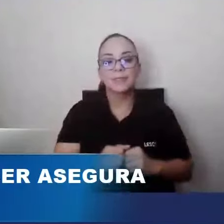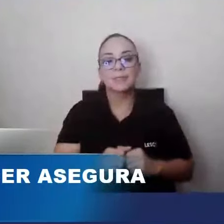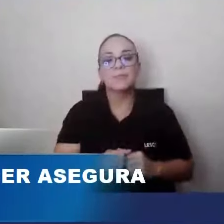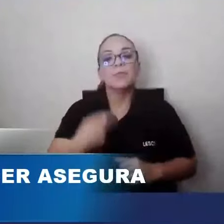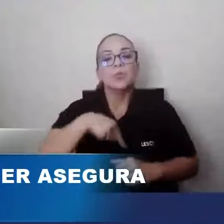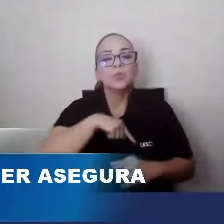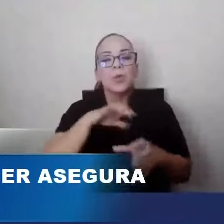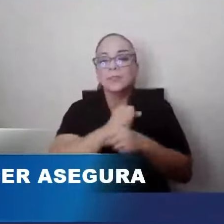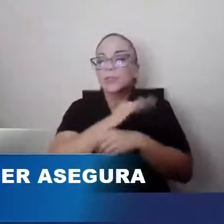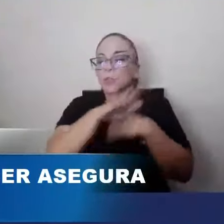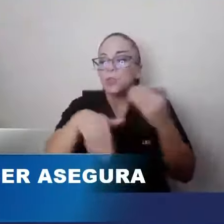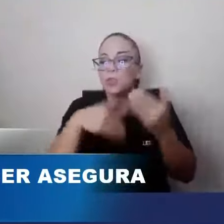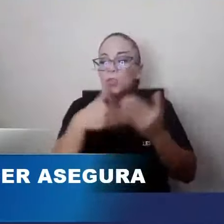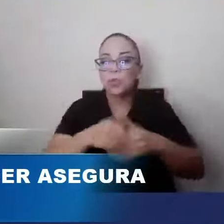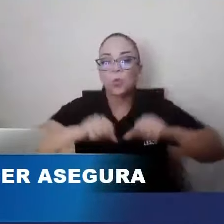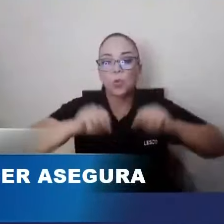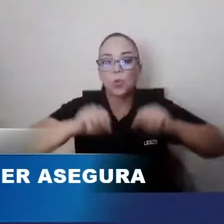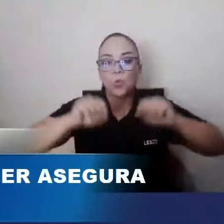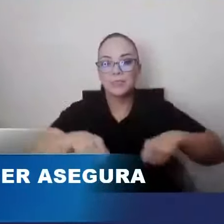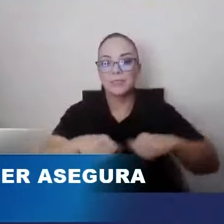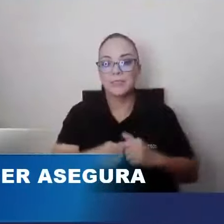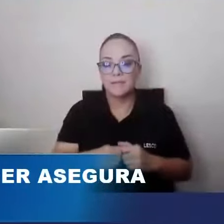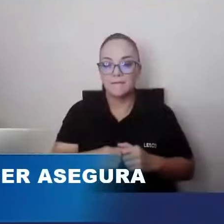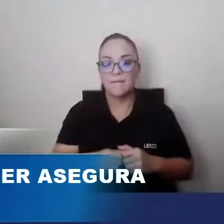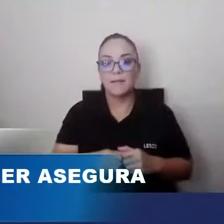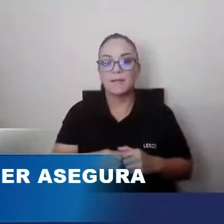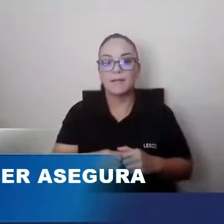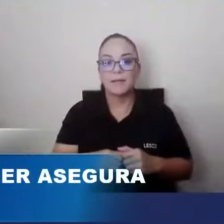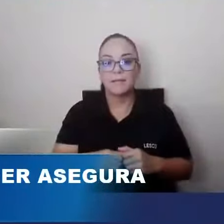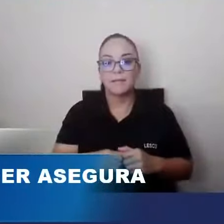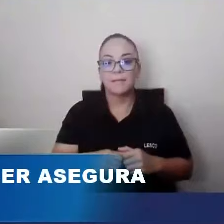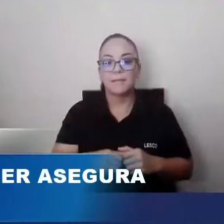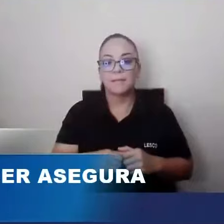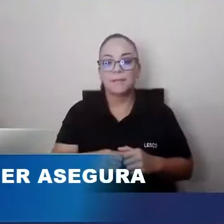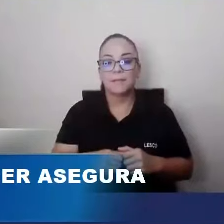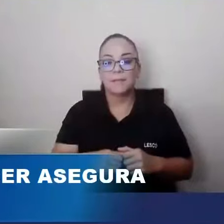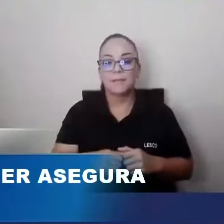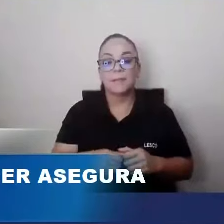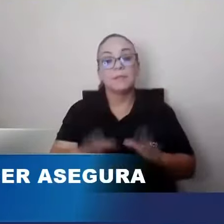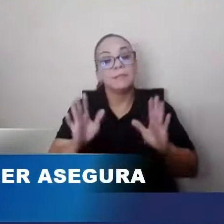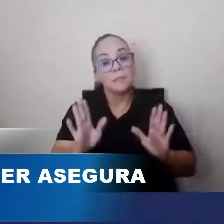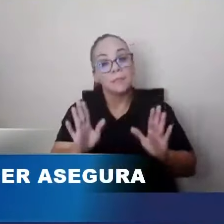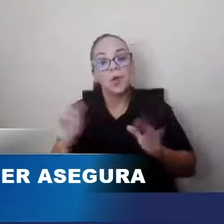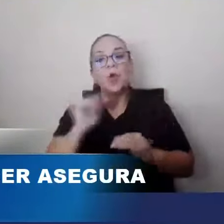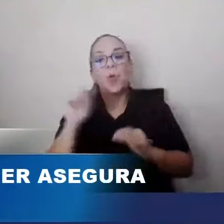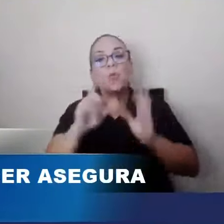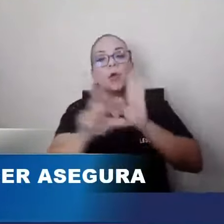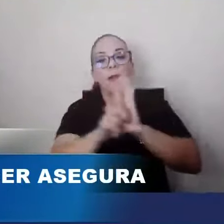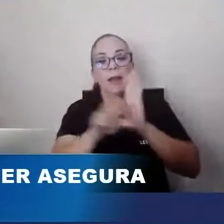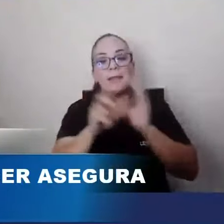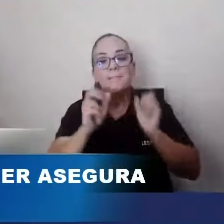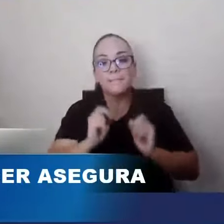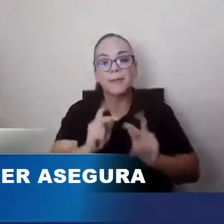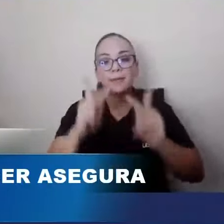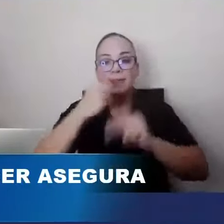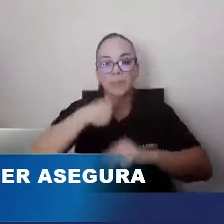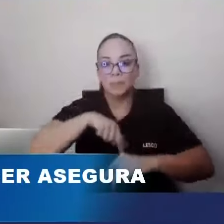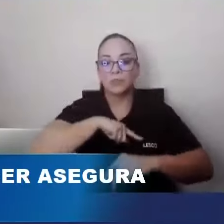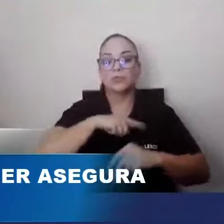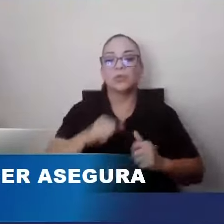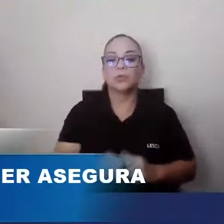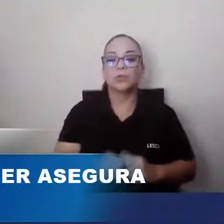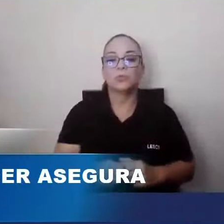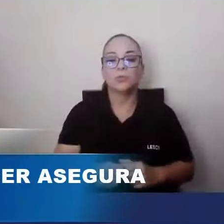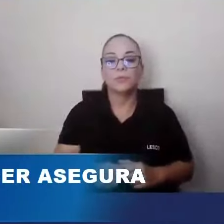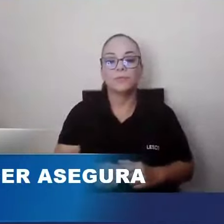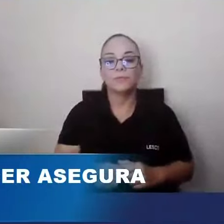lo posible dentro de lo que la ley nos permite. Es que ustedes